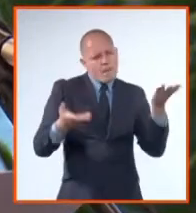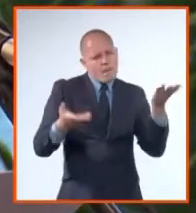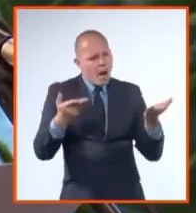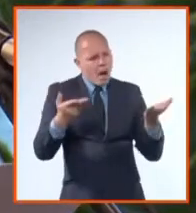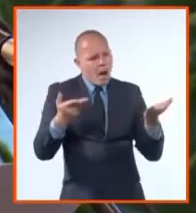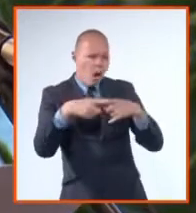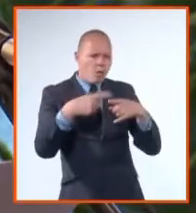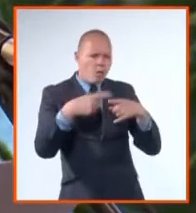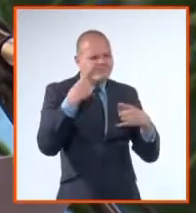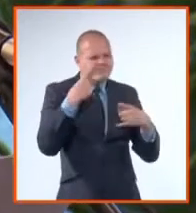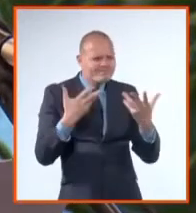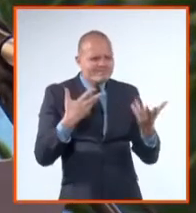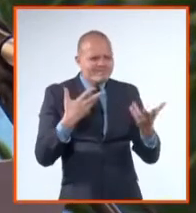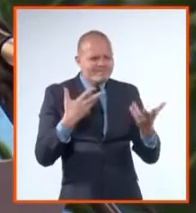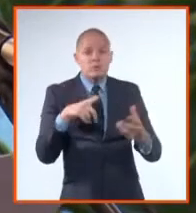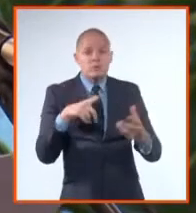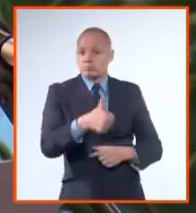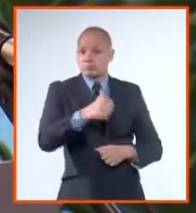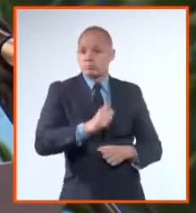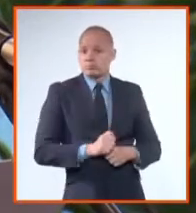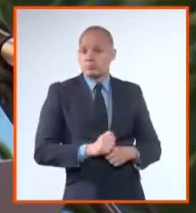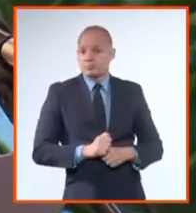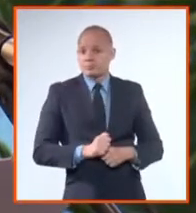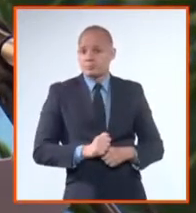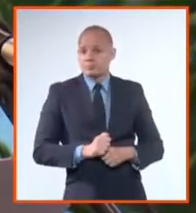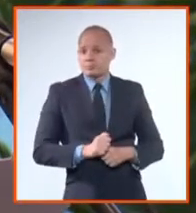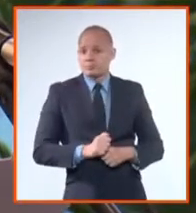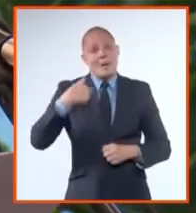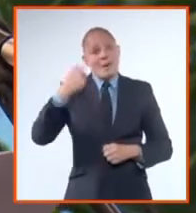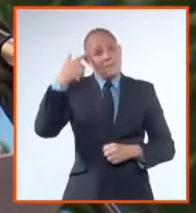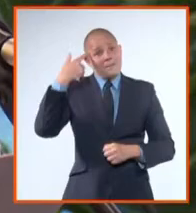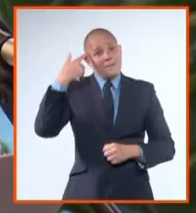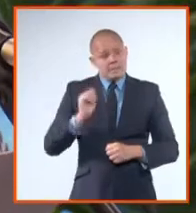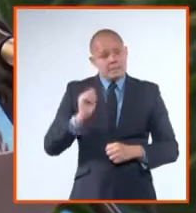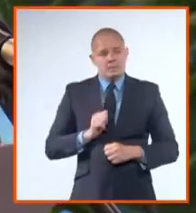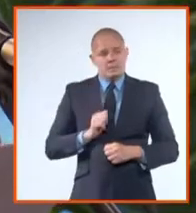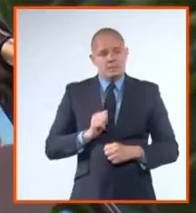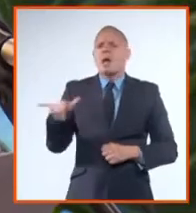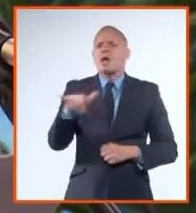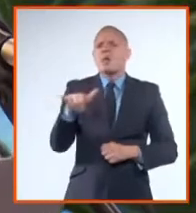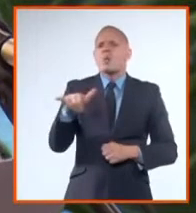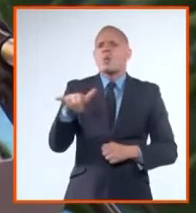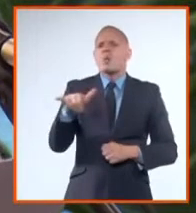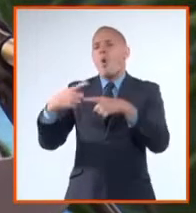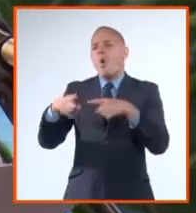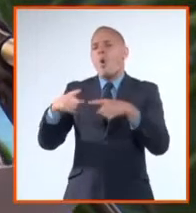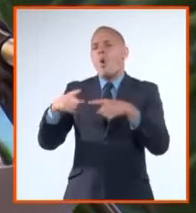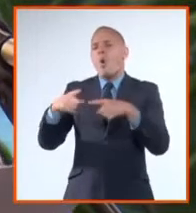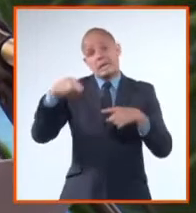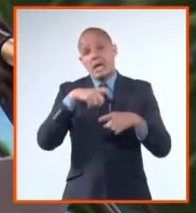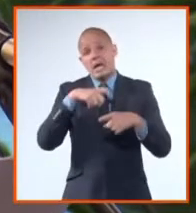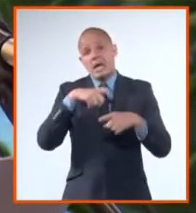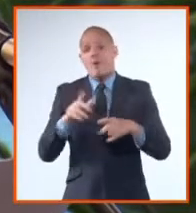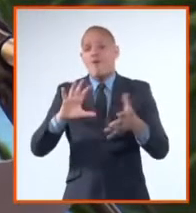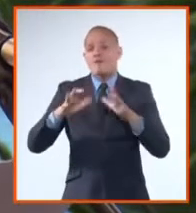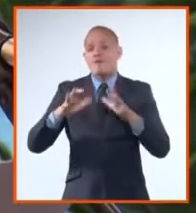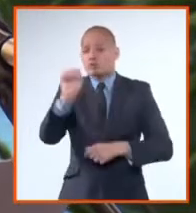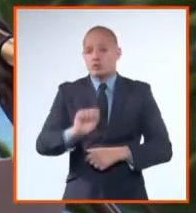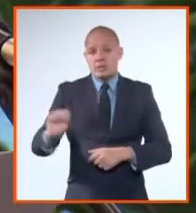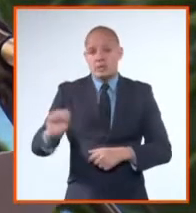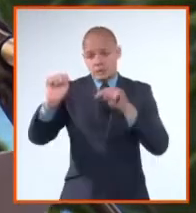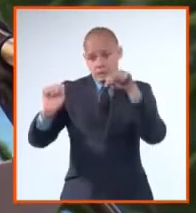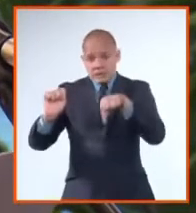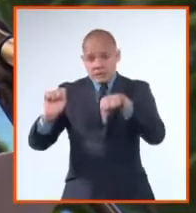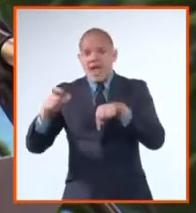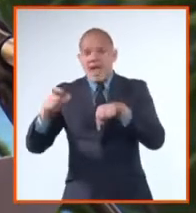de la humanidad, y la forma en la que se debería estructurar la gestión de alguna sociedad socialista, donde los